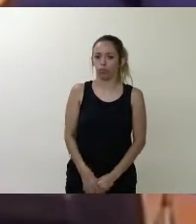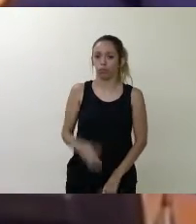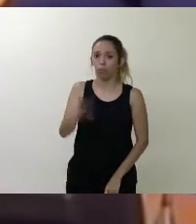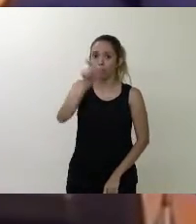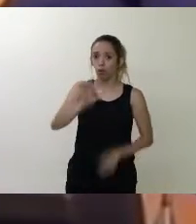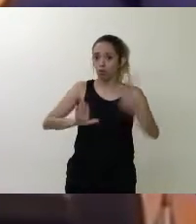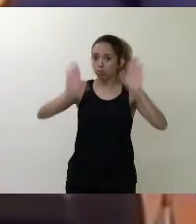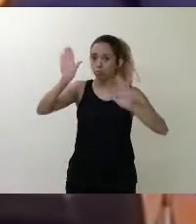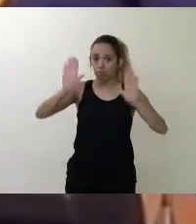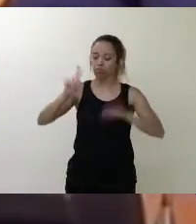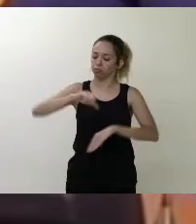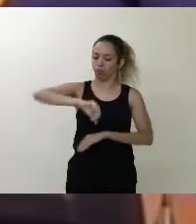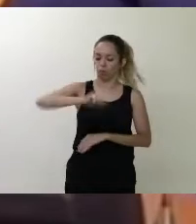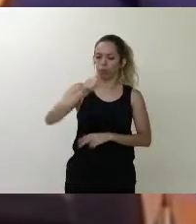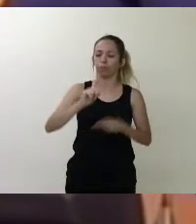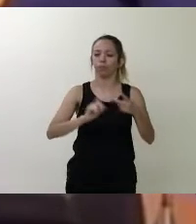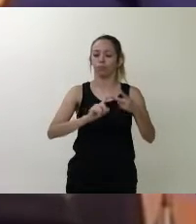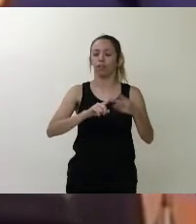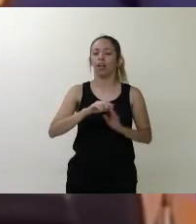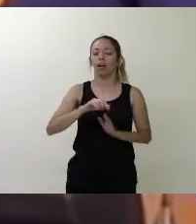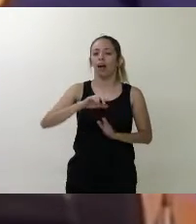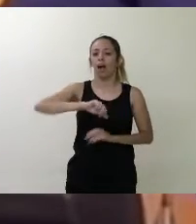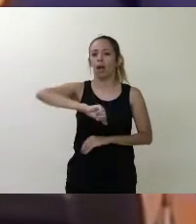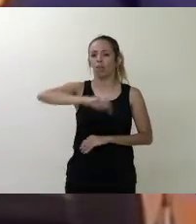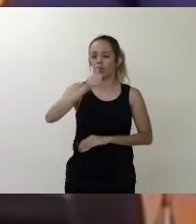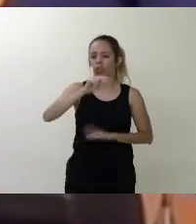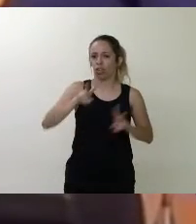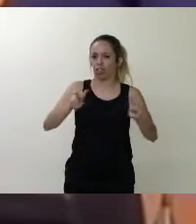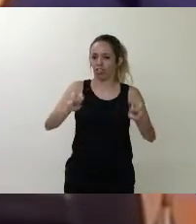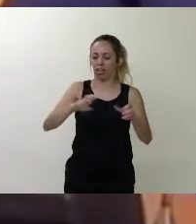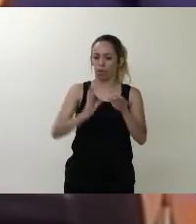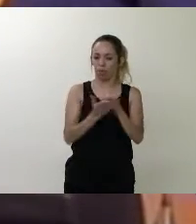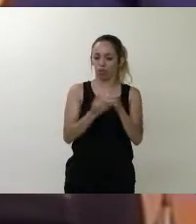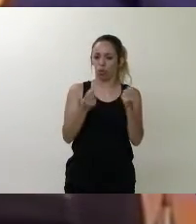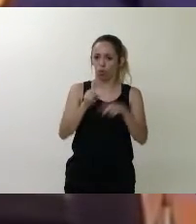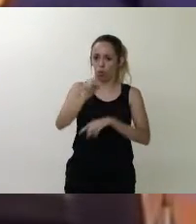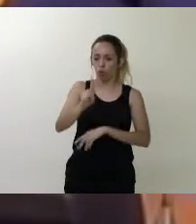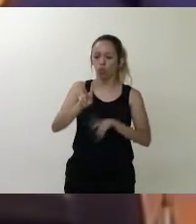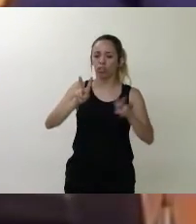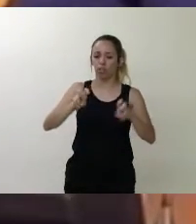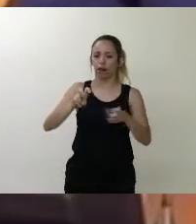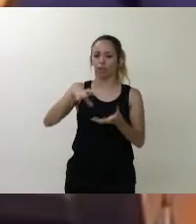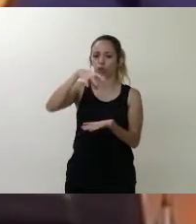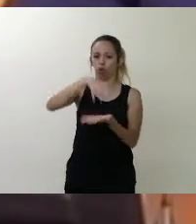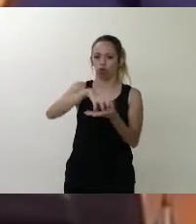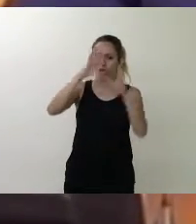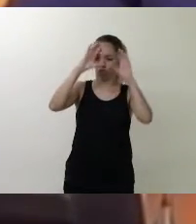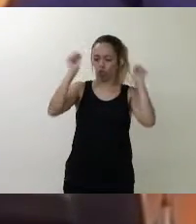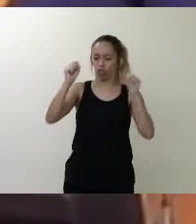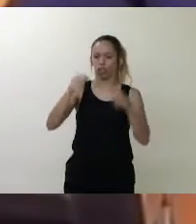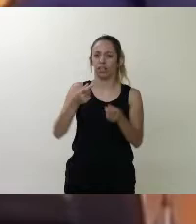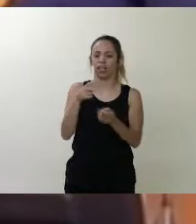Se aprueba. Aprobación inicial del expediente número 1 de crédito del extraordinario del Consorcio de Tributos de Tenerife. ¿Alguna intervención?